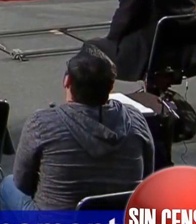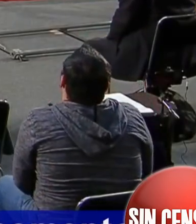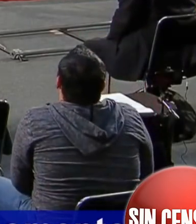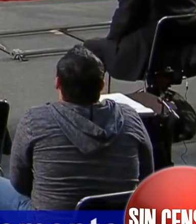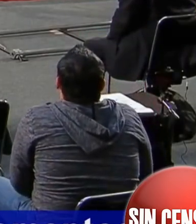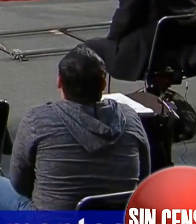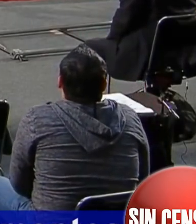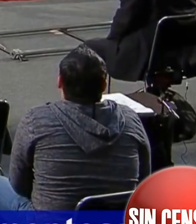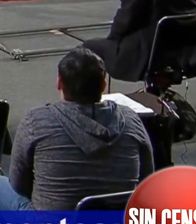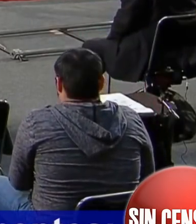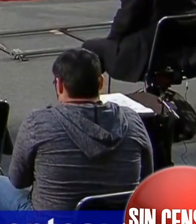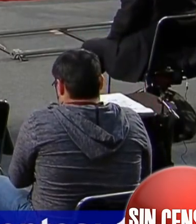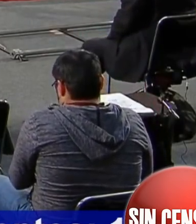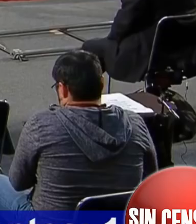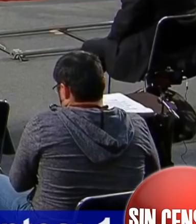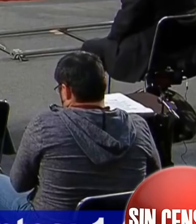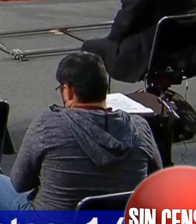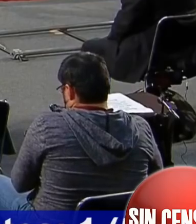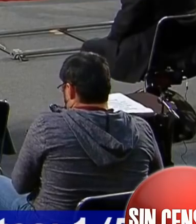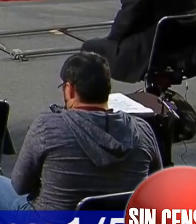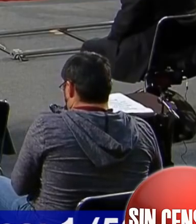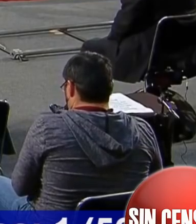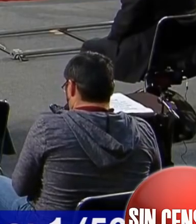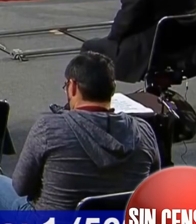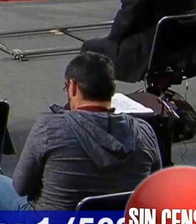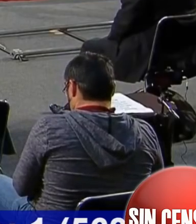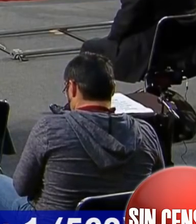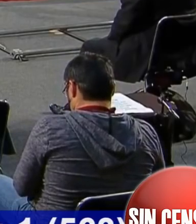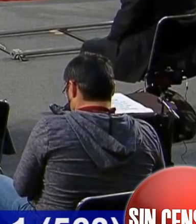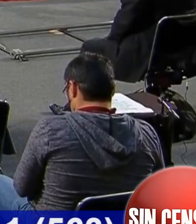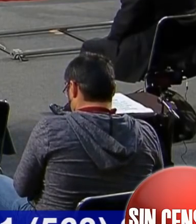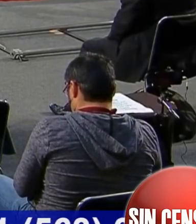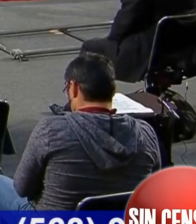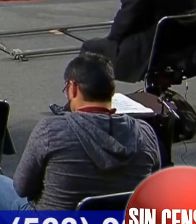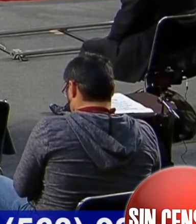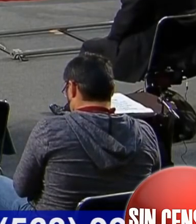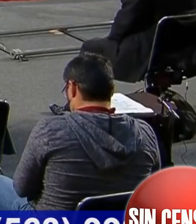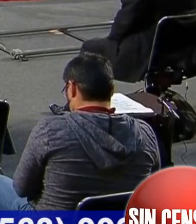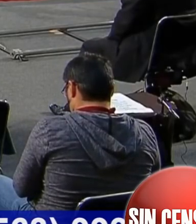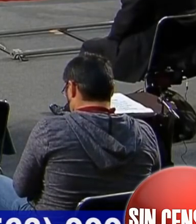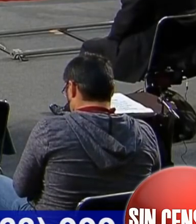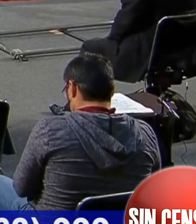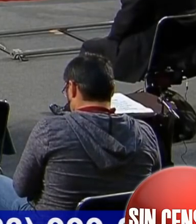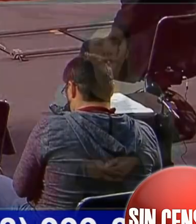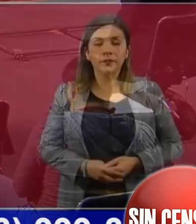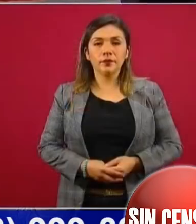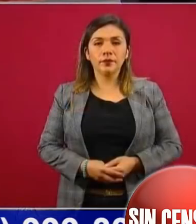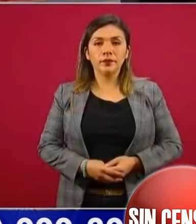si estuviésemos, no todo el pueblo, sino un grupo